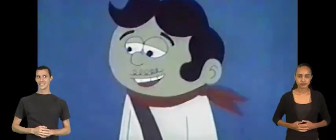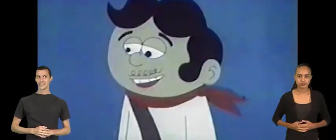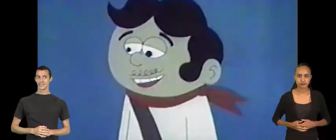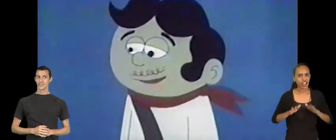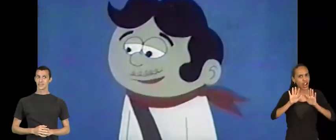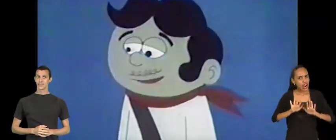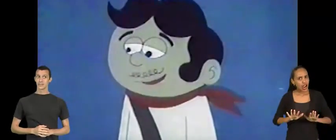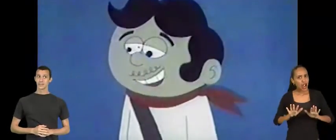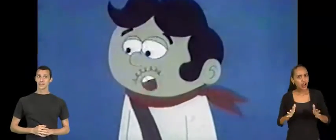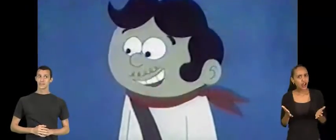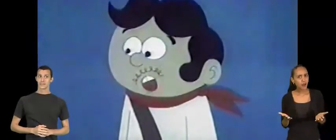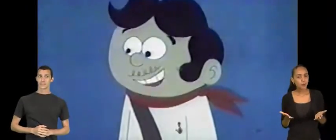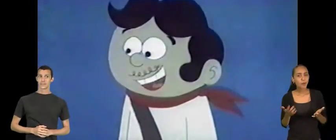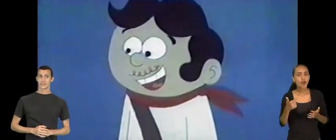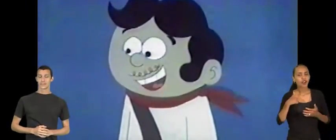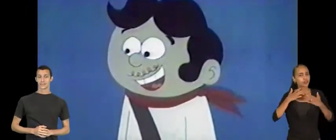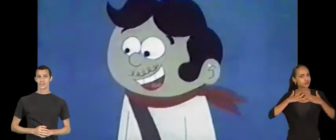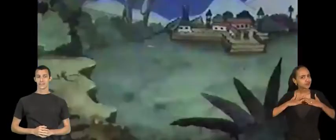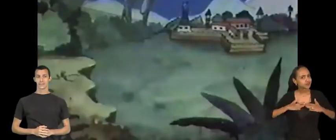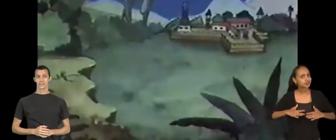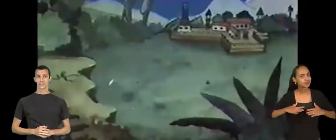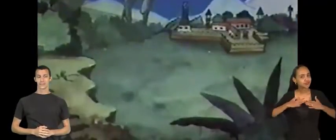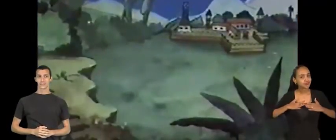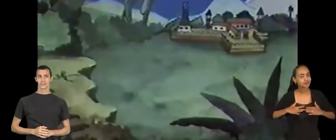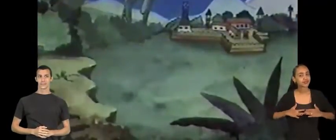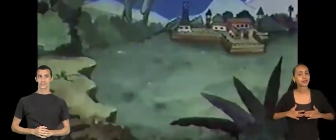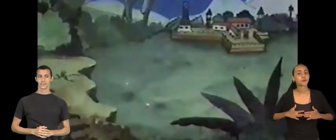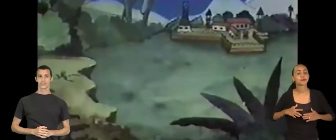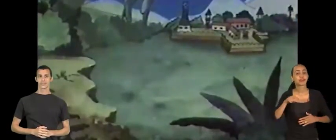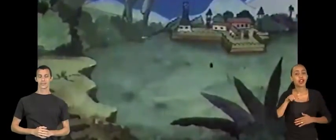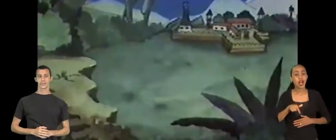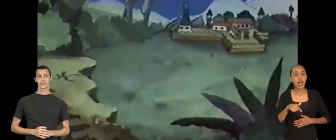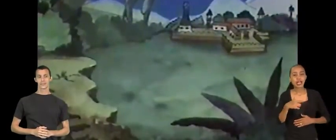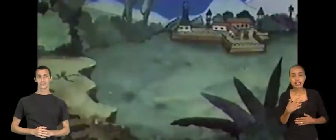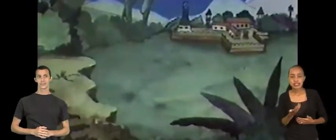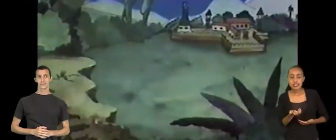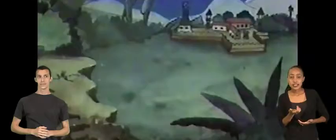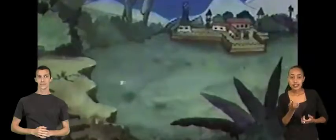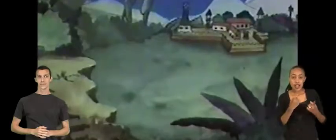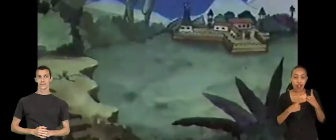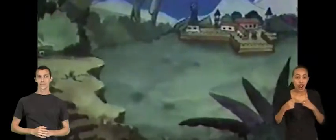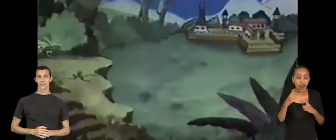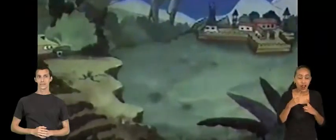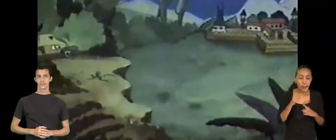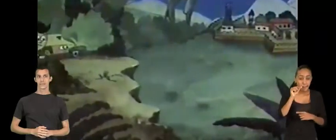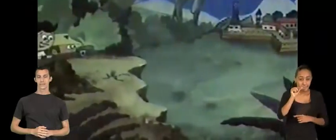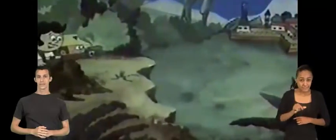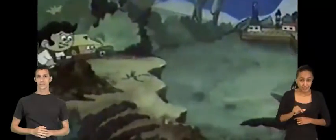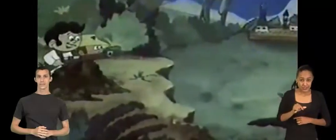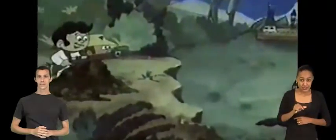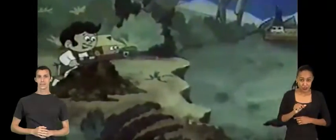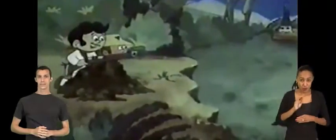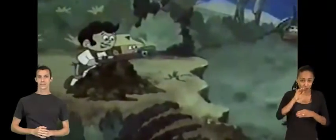Calma, Pepe. Esto es con calma. Estamos aquí para evitar que salgan mensajeros desde el cuartel.